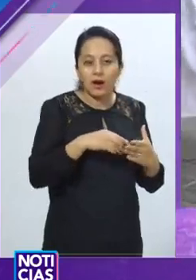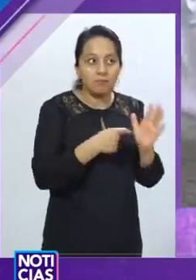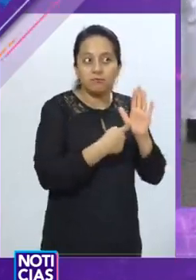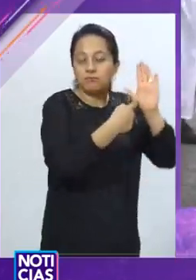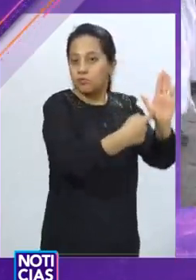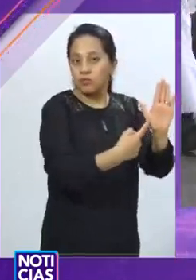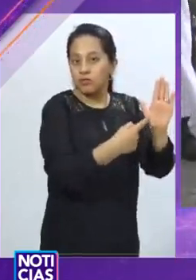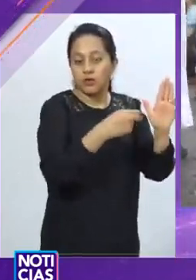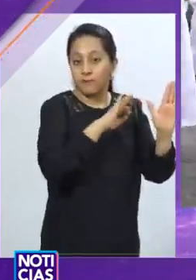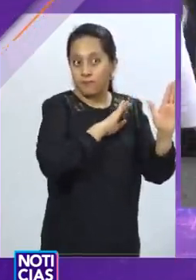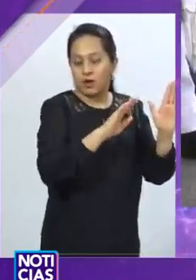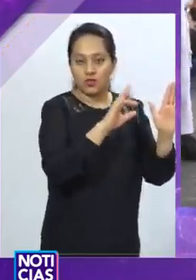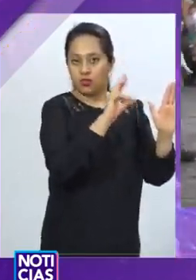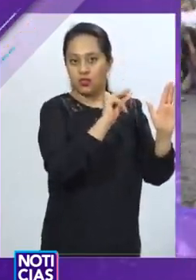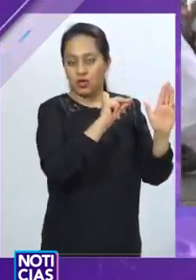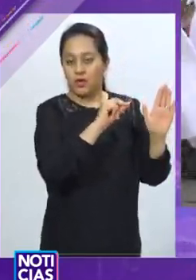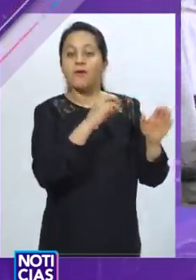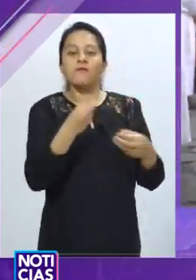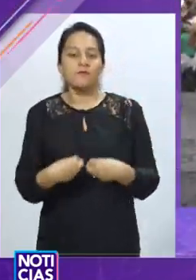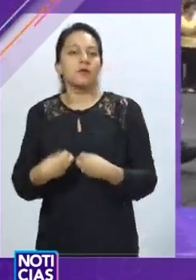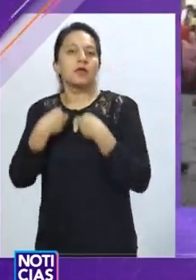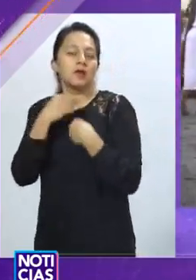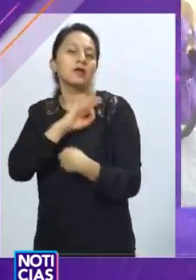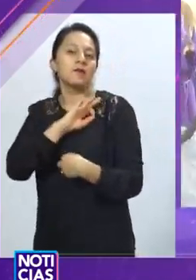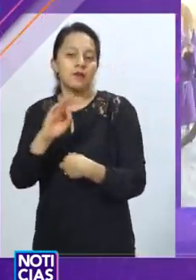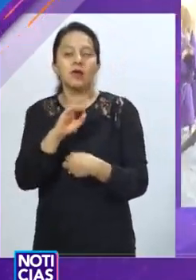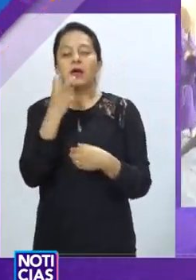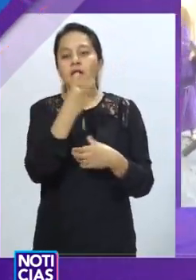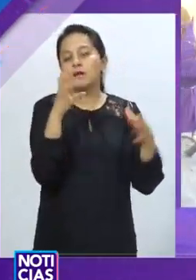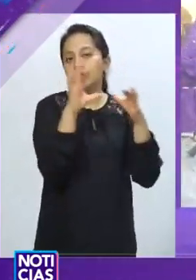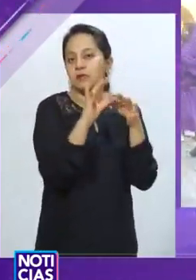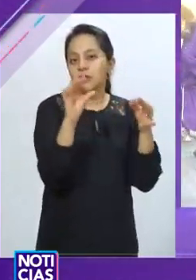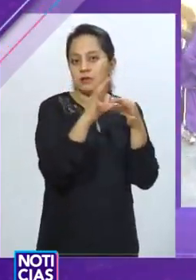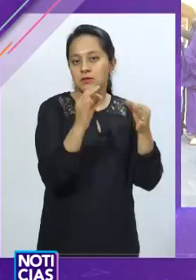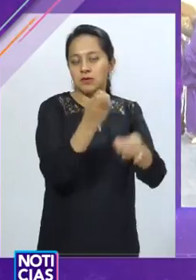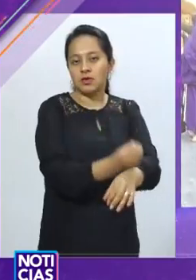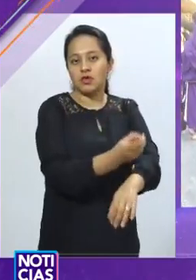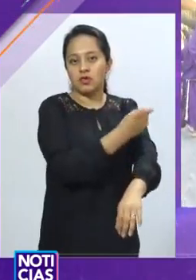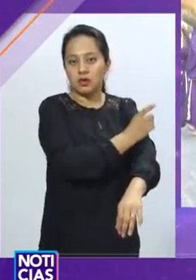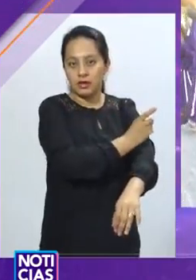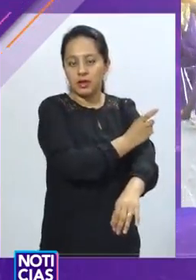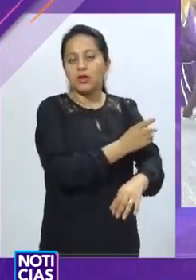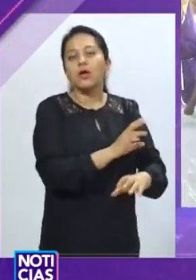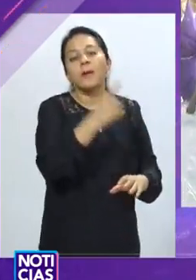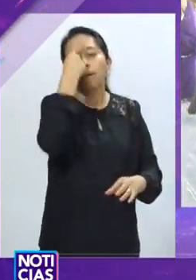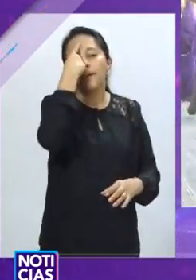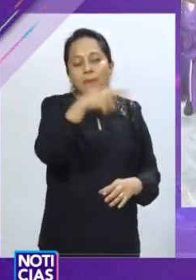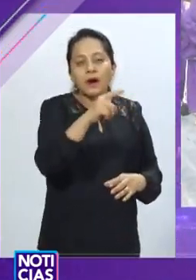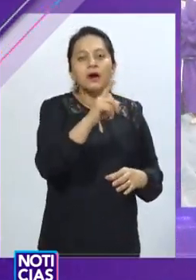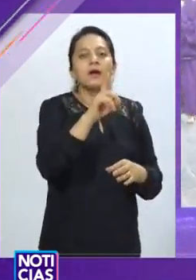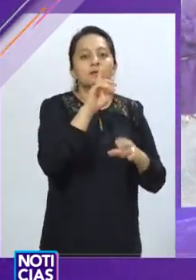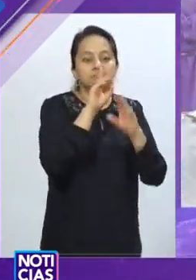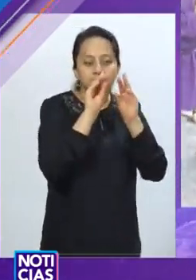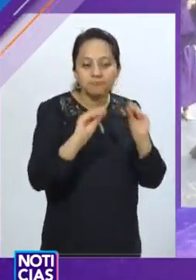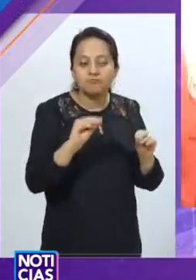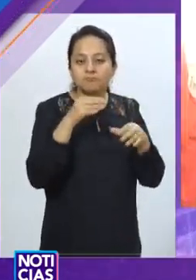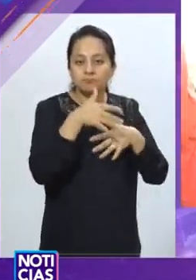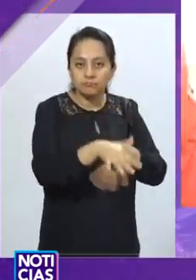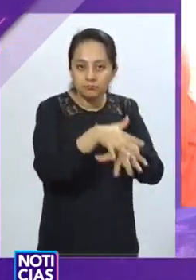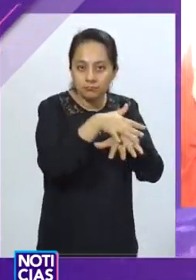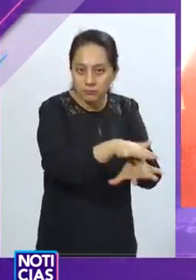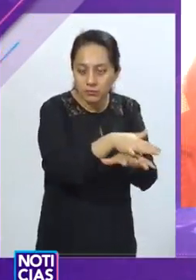no es para exhibirla, sino para dirigirla. Así lo explica el coordinador de las festividades del 50 aniversario de la procesión del silencio de la